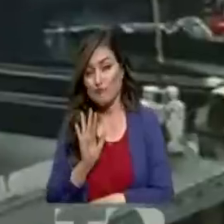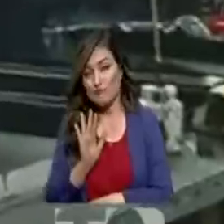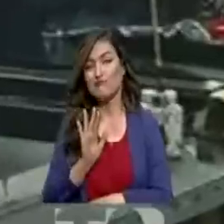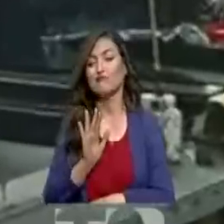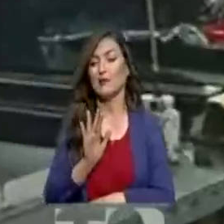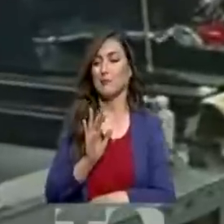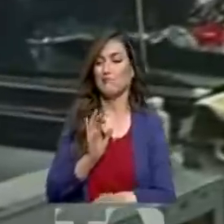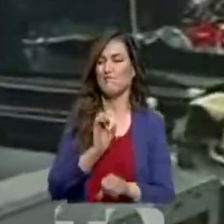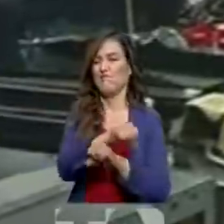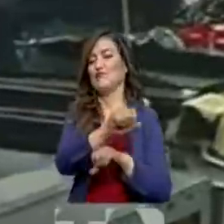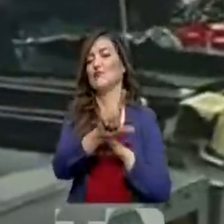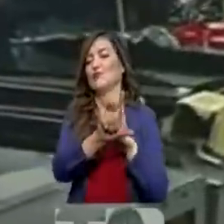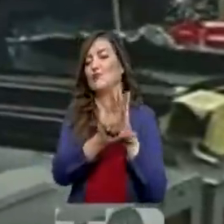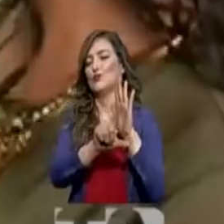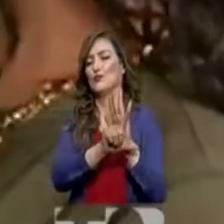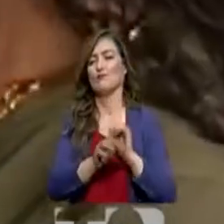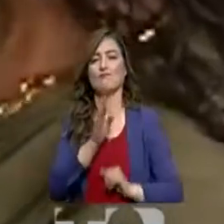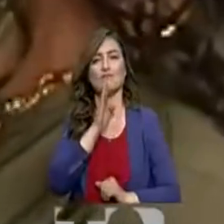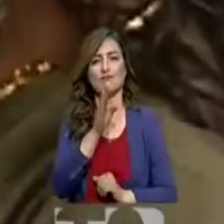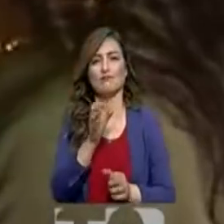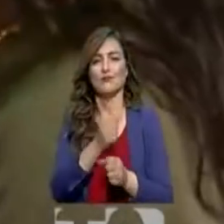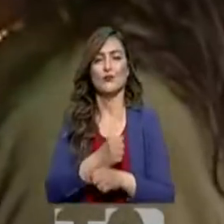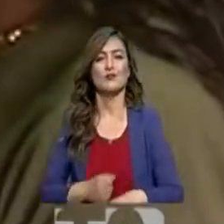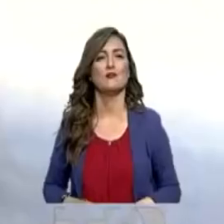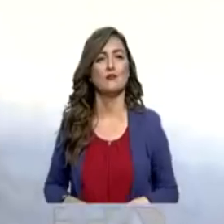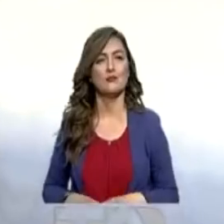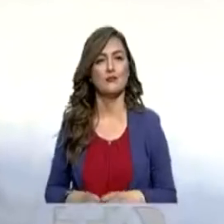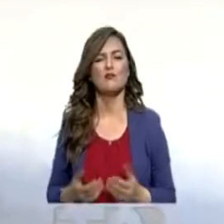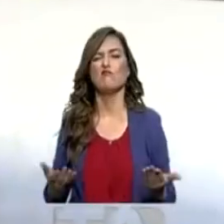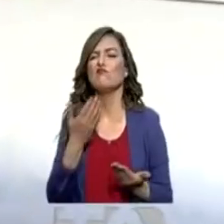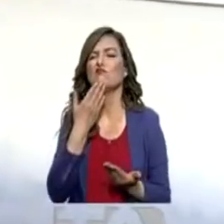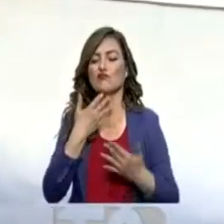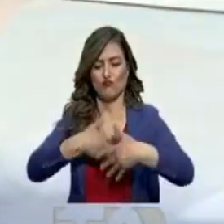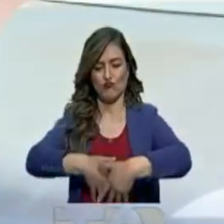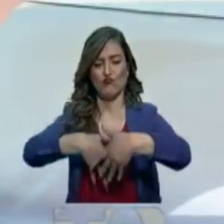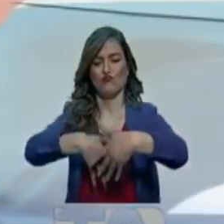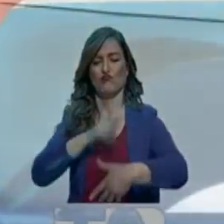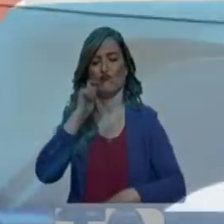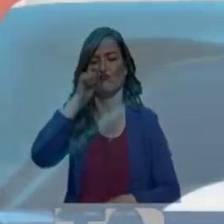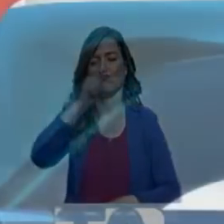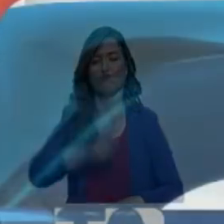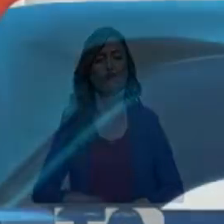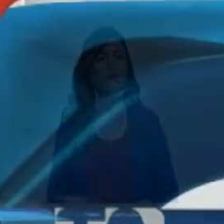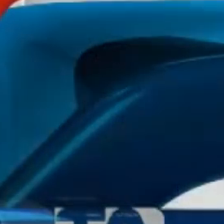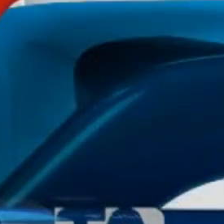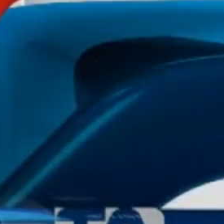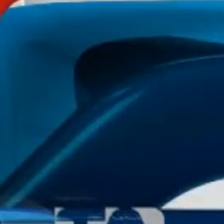pronunciarse en rechazo a esta ley, como siempre lo han hecho, en las calles. En Quito, Paul Coello, 24